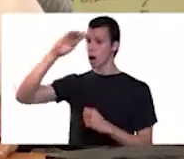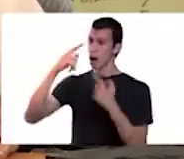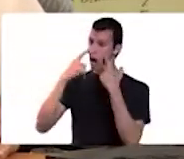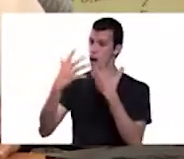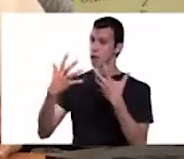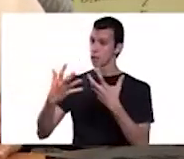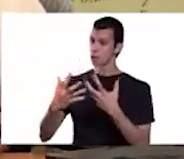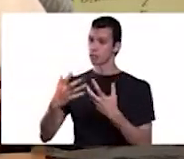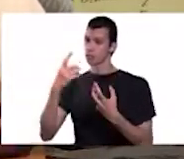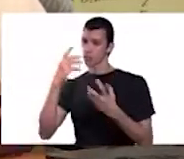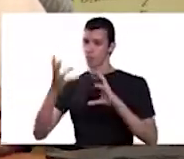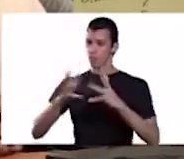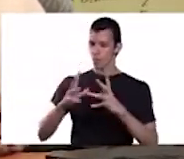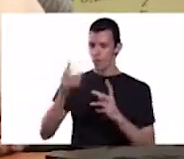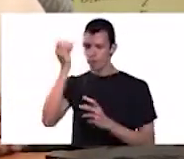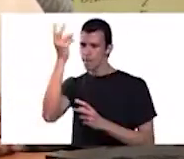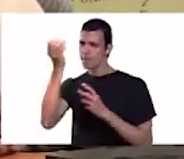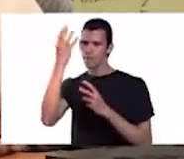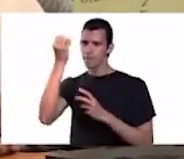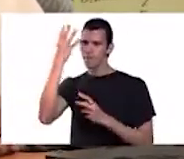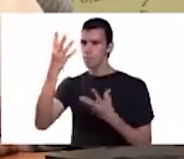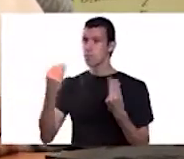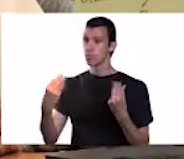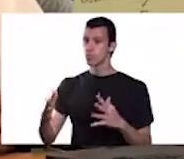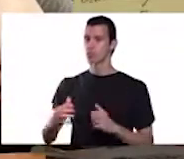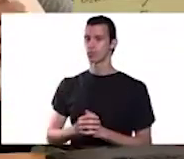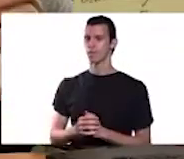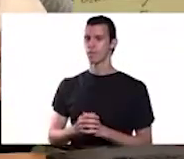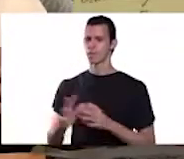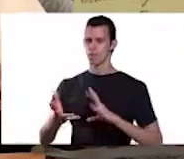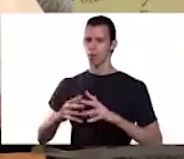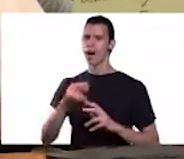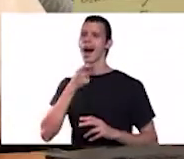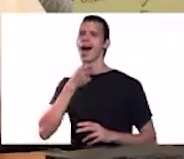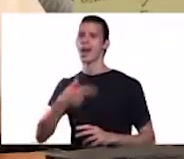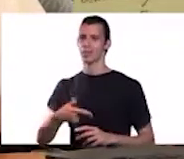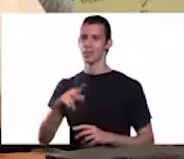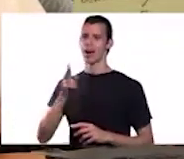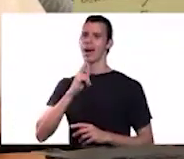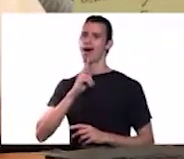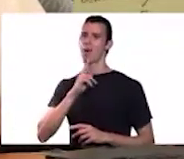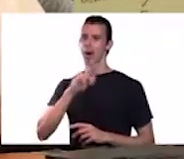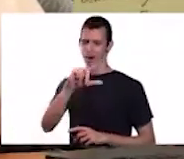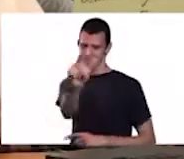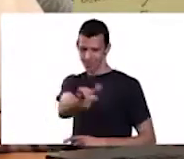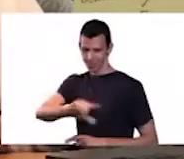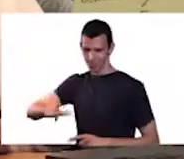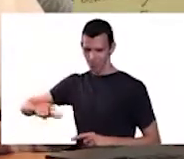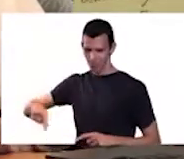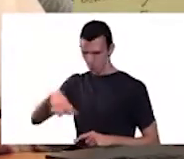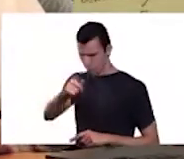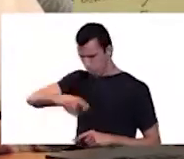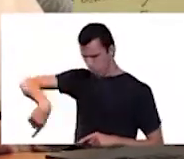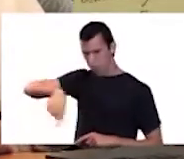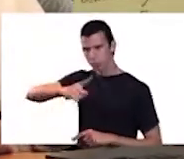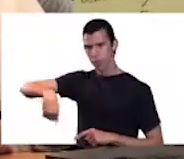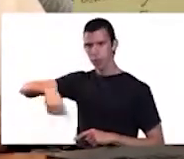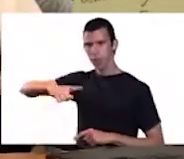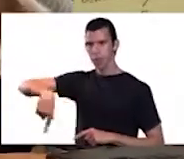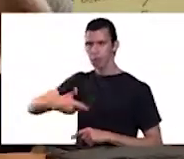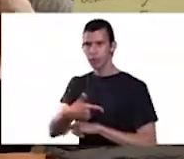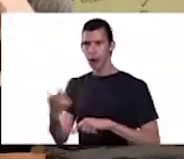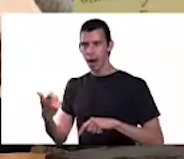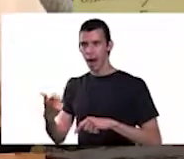vía de la biomasa. Y nuestro país está haciendo muchas cosas. La energía hidráulica, la microhidroeléctrica y múltiples